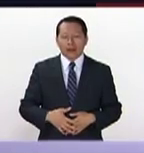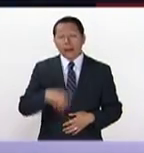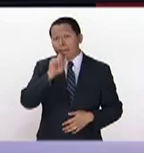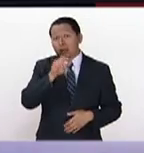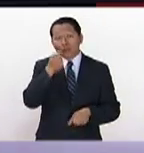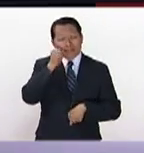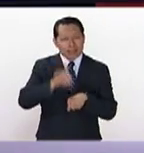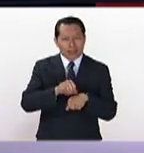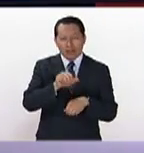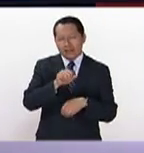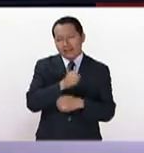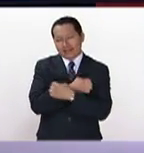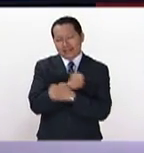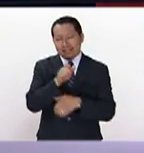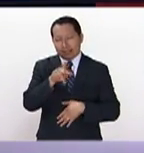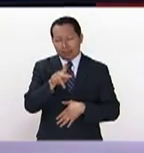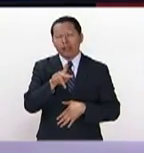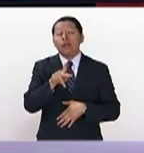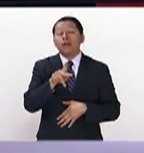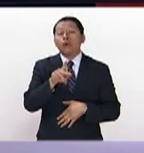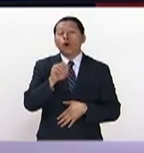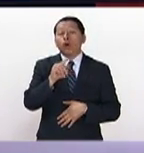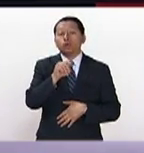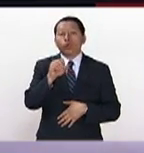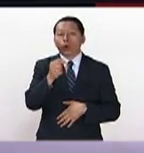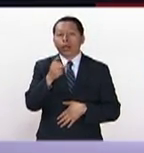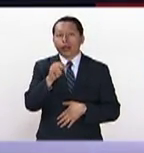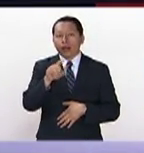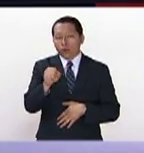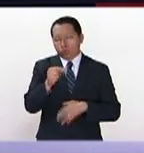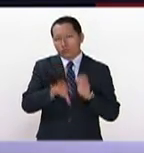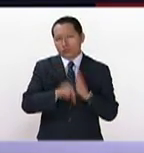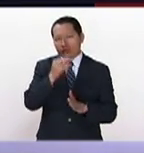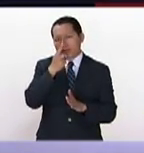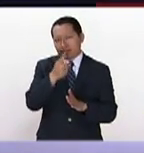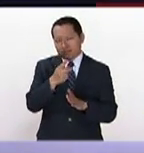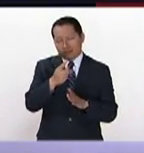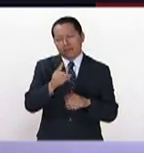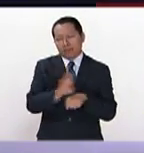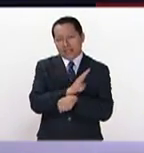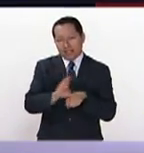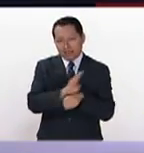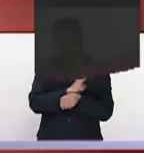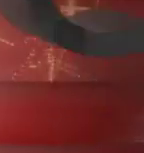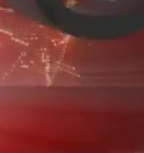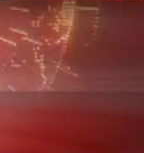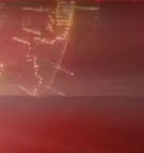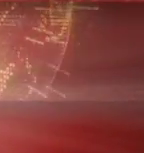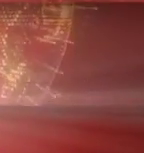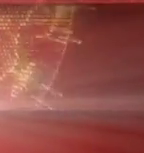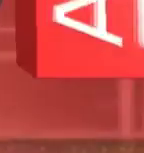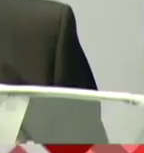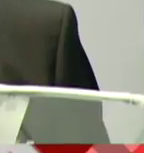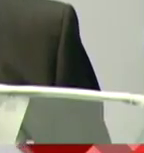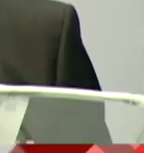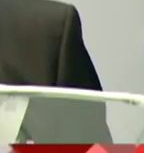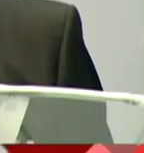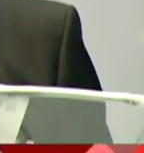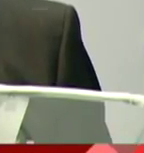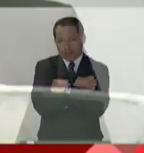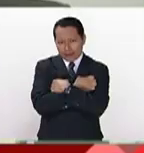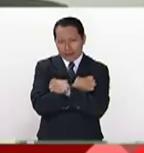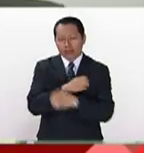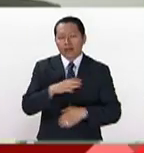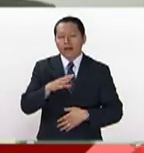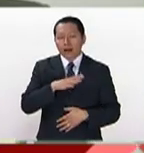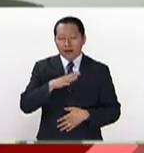También el secretario de Educación Pública, Otto Granados, destacó los beneficios de la reforma educativa. Al participar en el